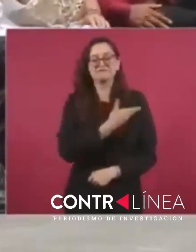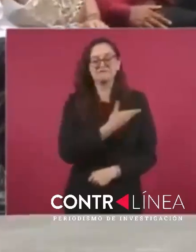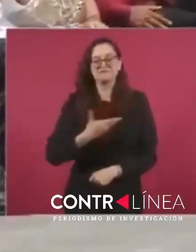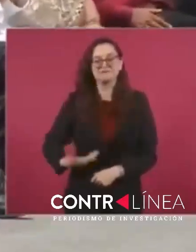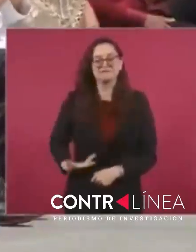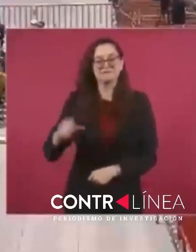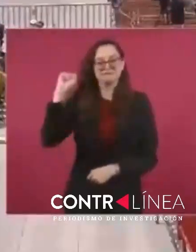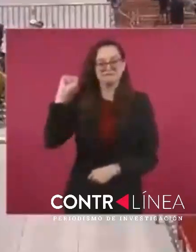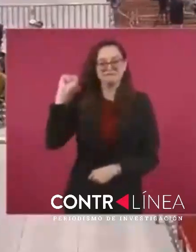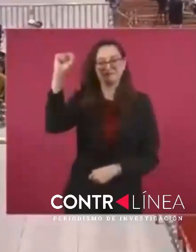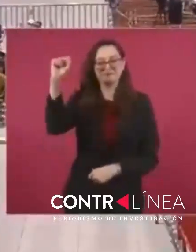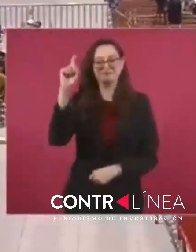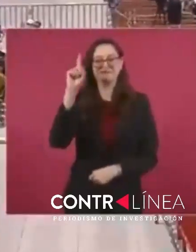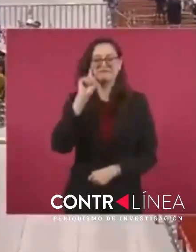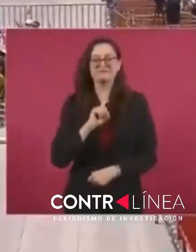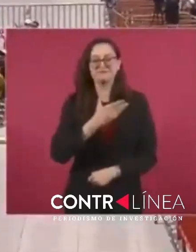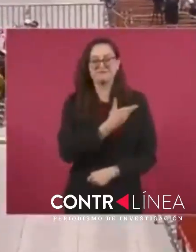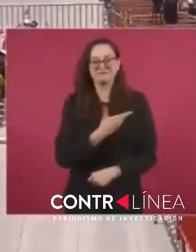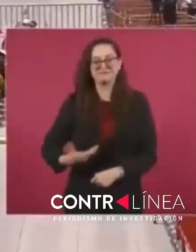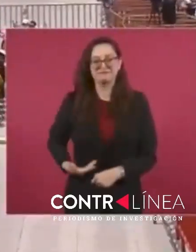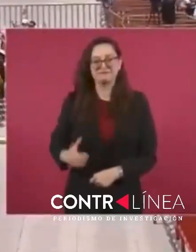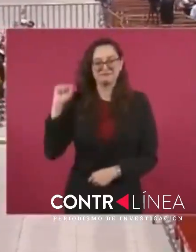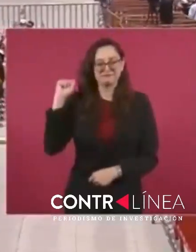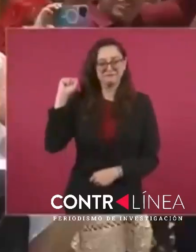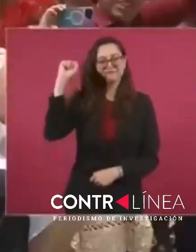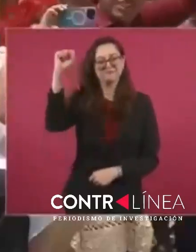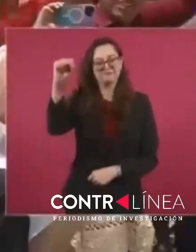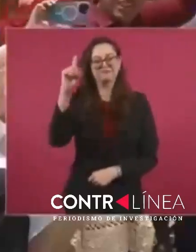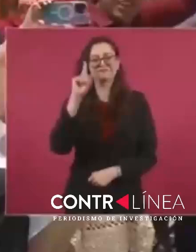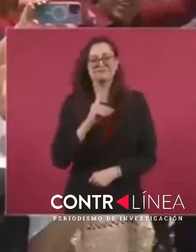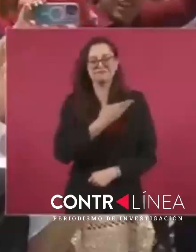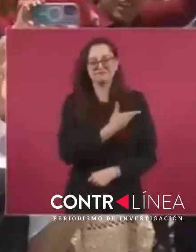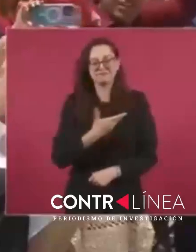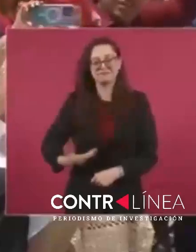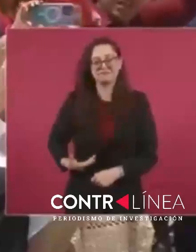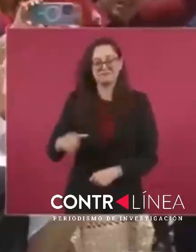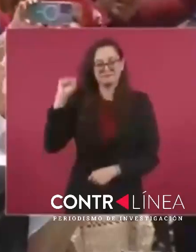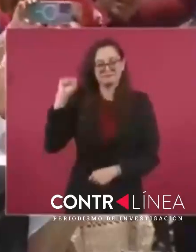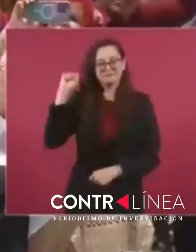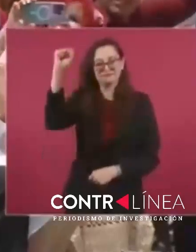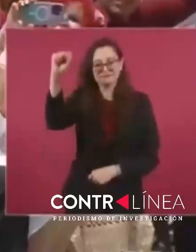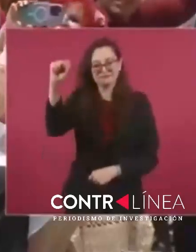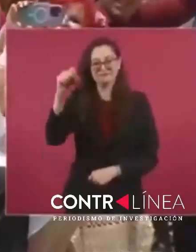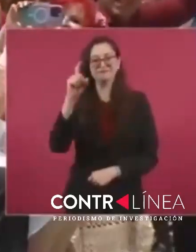presidenta, presidenta, presidenta.